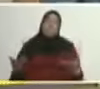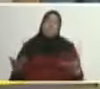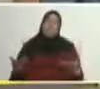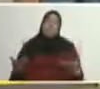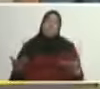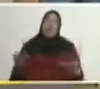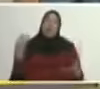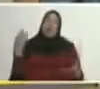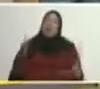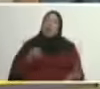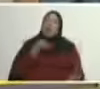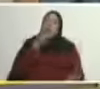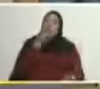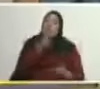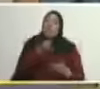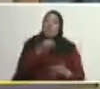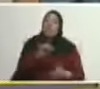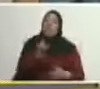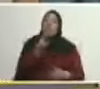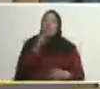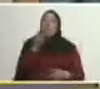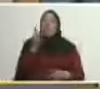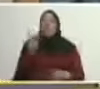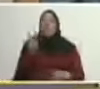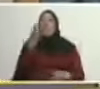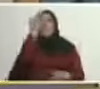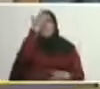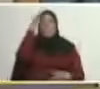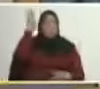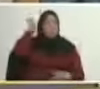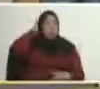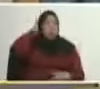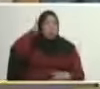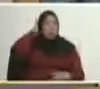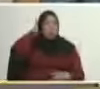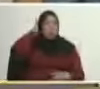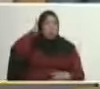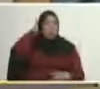Y como siempre, hay, solo vemos la hipocresía.